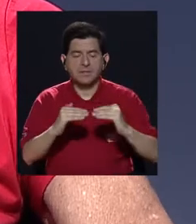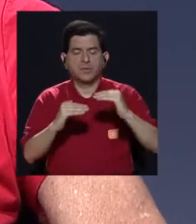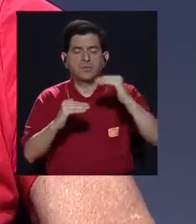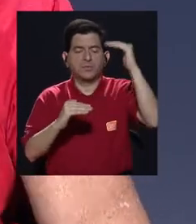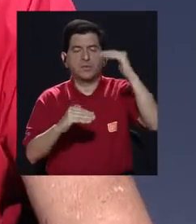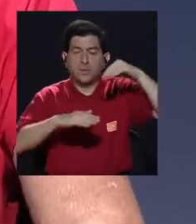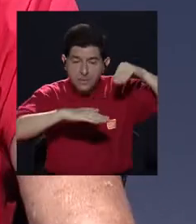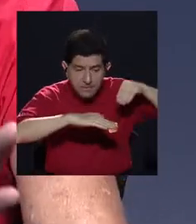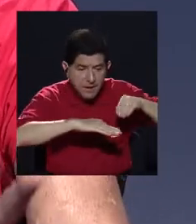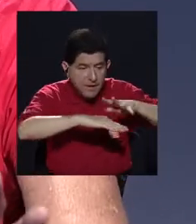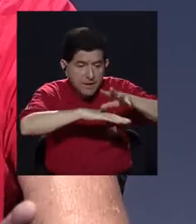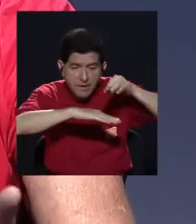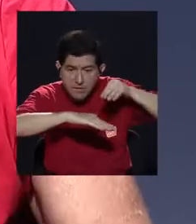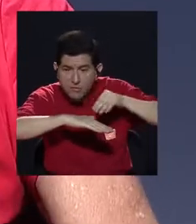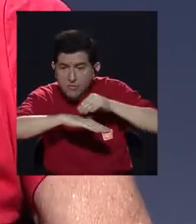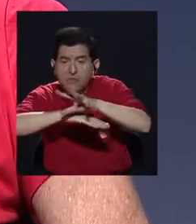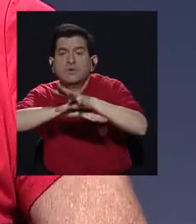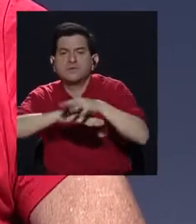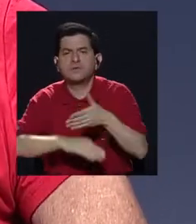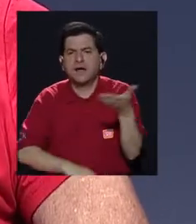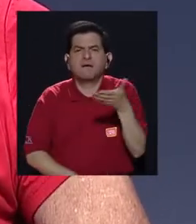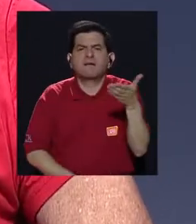en incidir